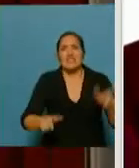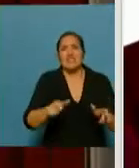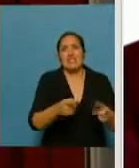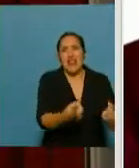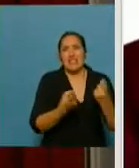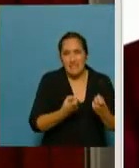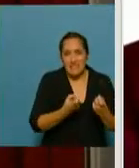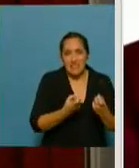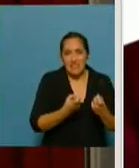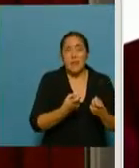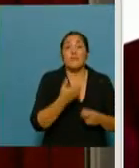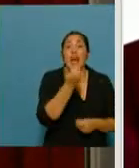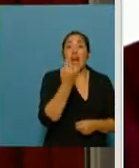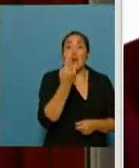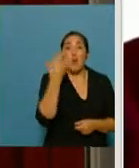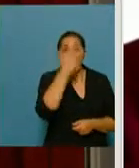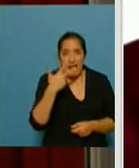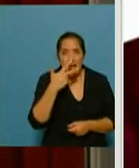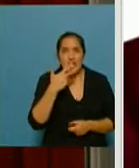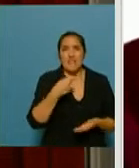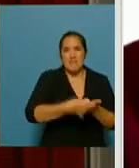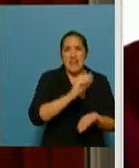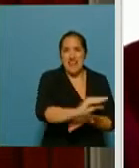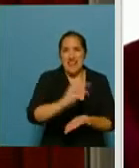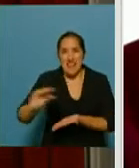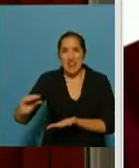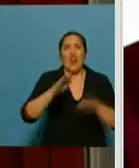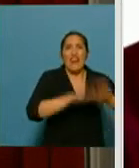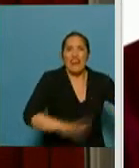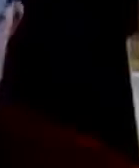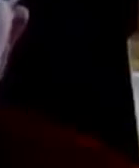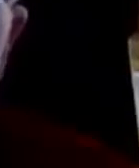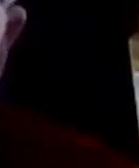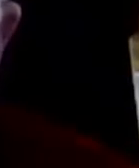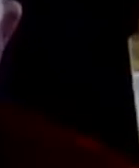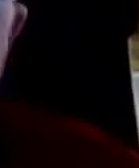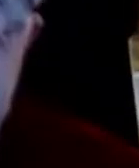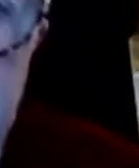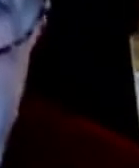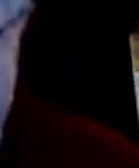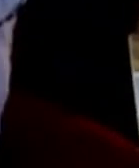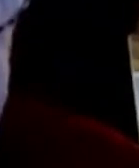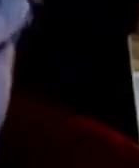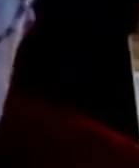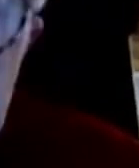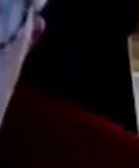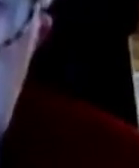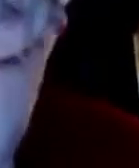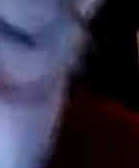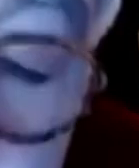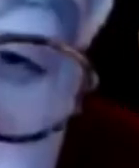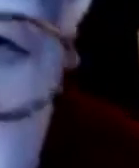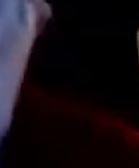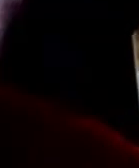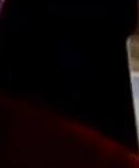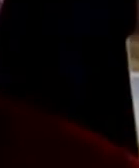sí, un acuerdo, pero el fondo no ha dicho, el fondo ha dicho vamos a ver qué es lo que